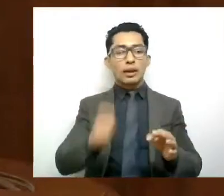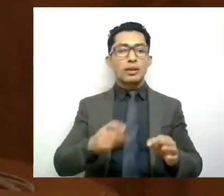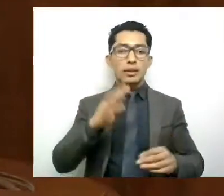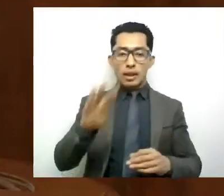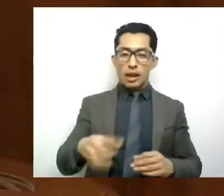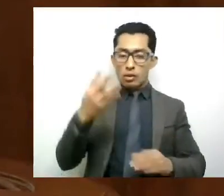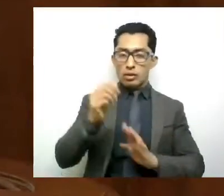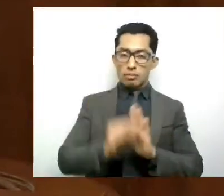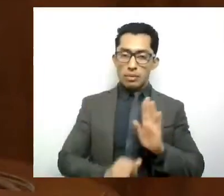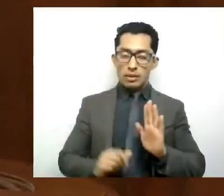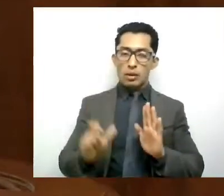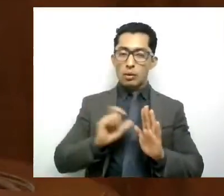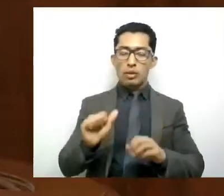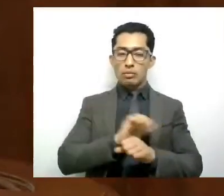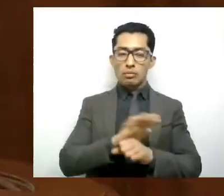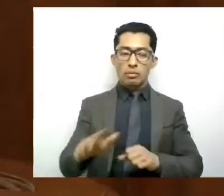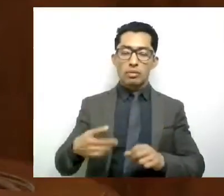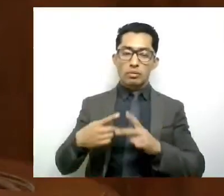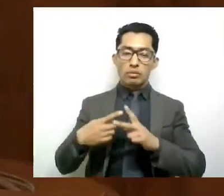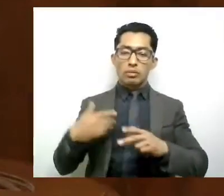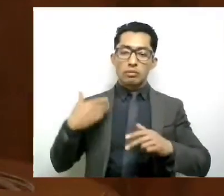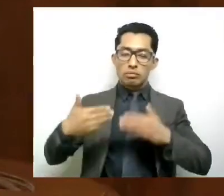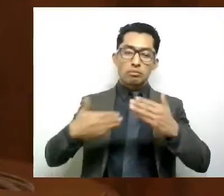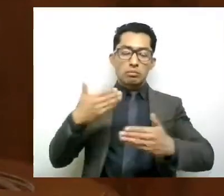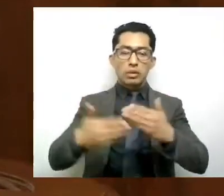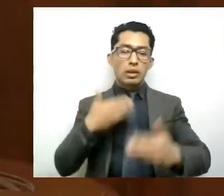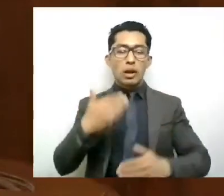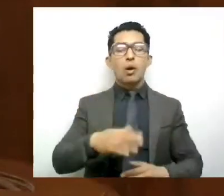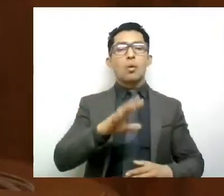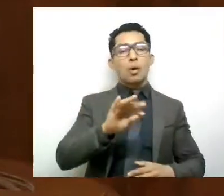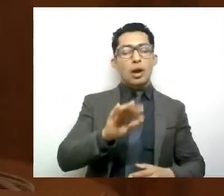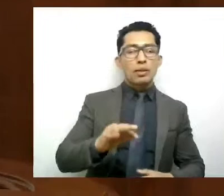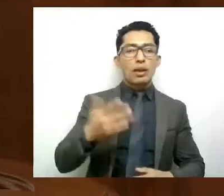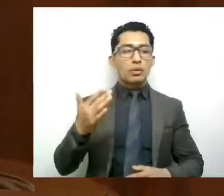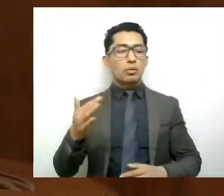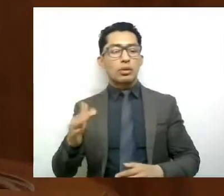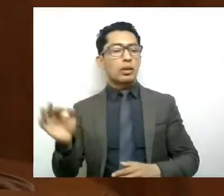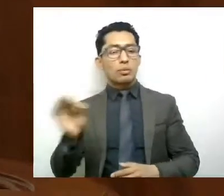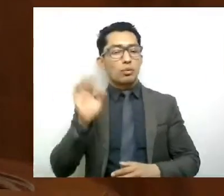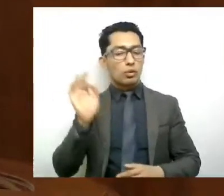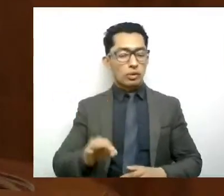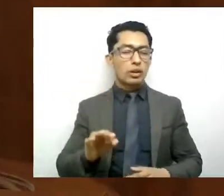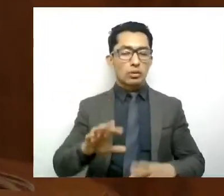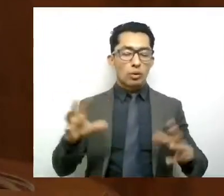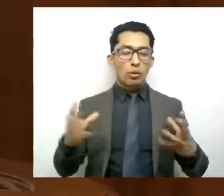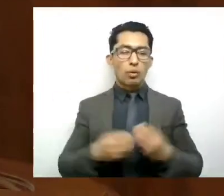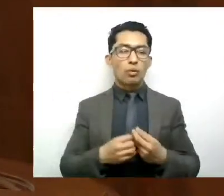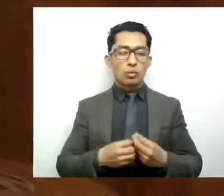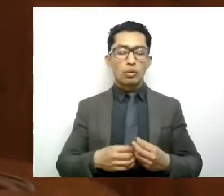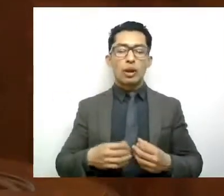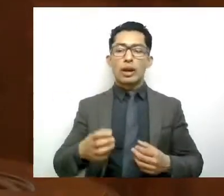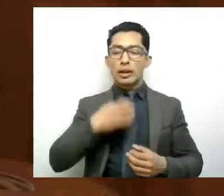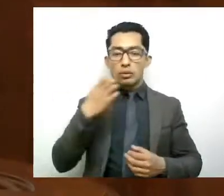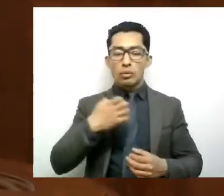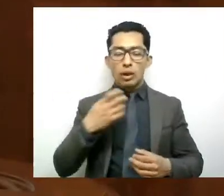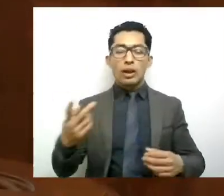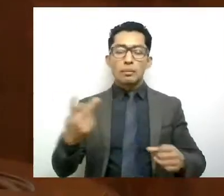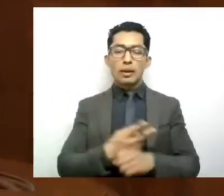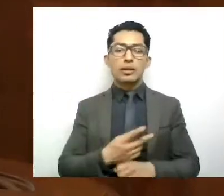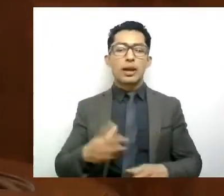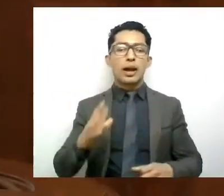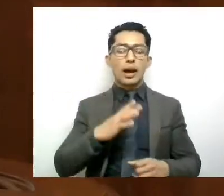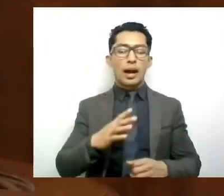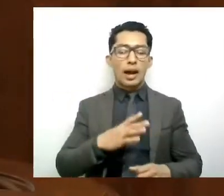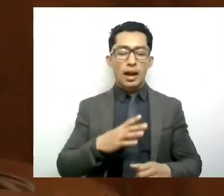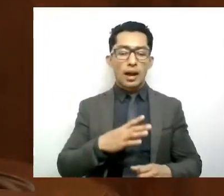la contingencia sanitaria, entre el 40 y el 50% de los planteles había sido